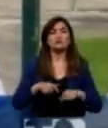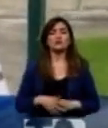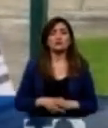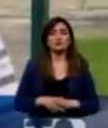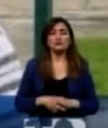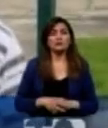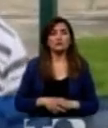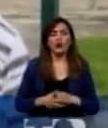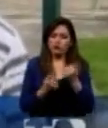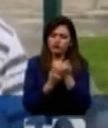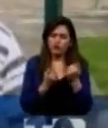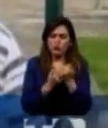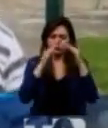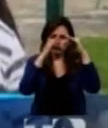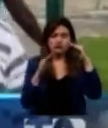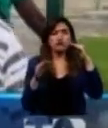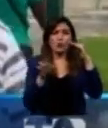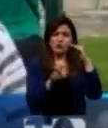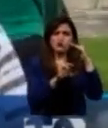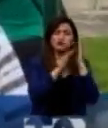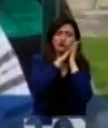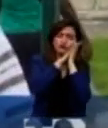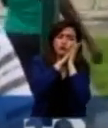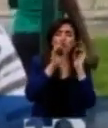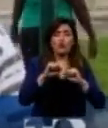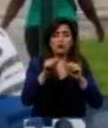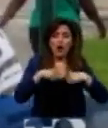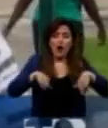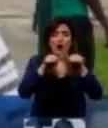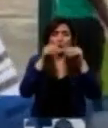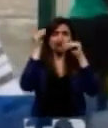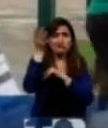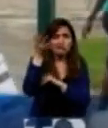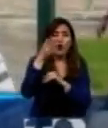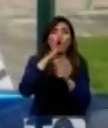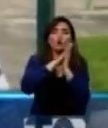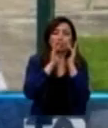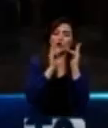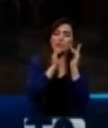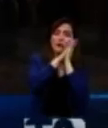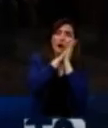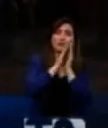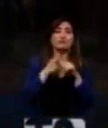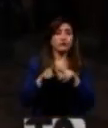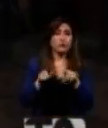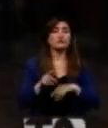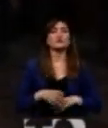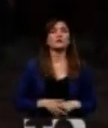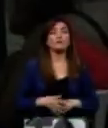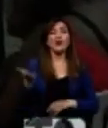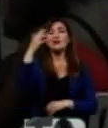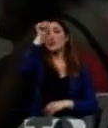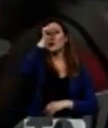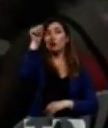hemos prestado un poco las instalaciones de nuestra parroquia, que son aulas de catequesis, dormitorios para los catequistas. Desde el domingo pasado